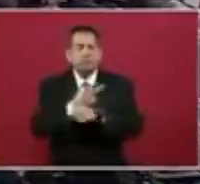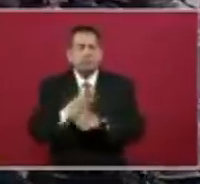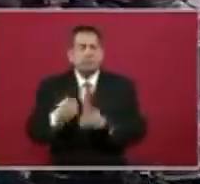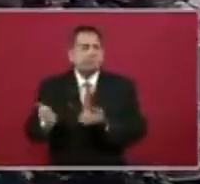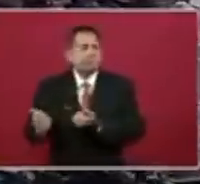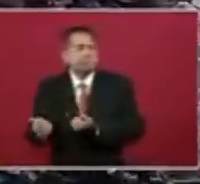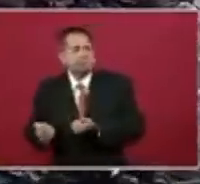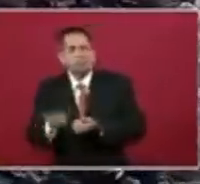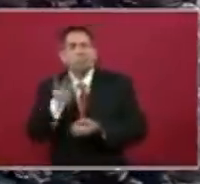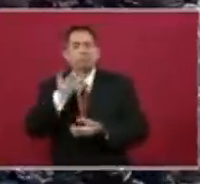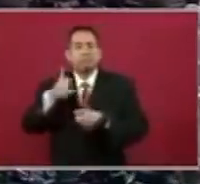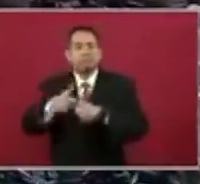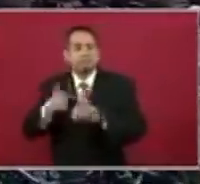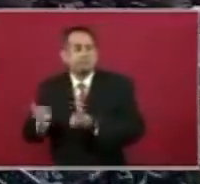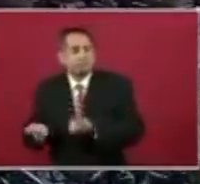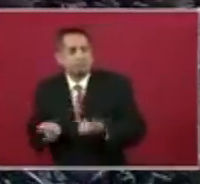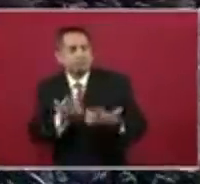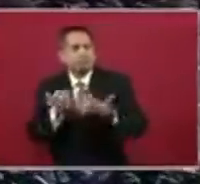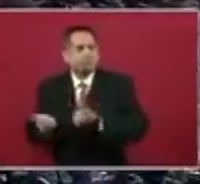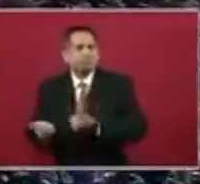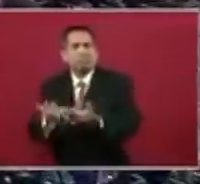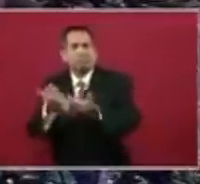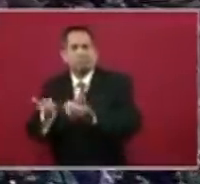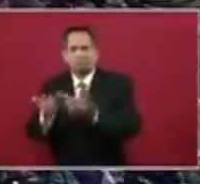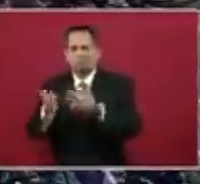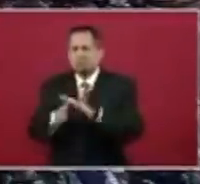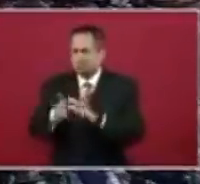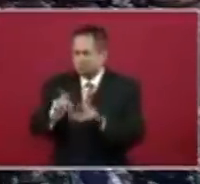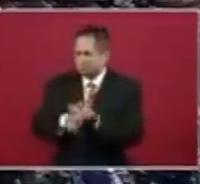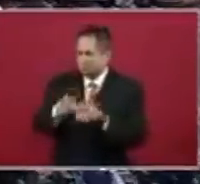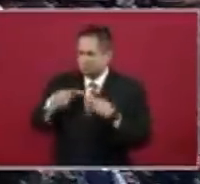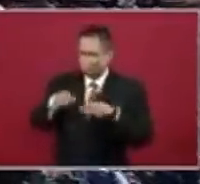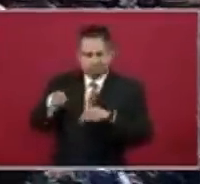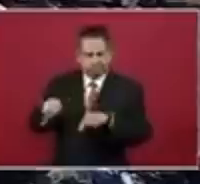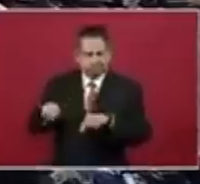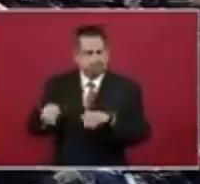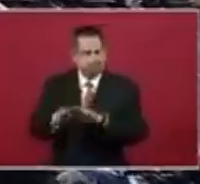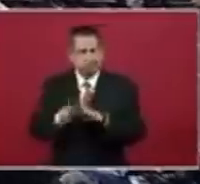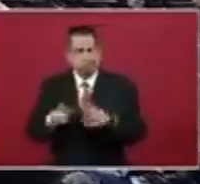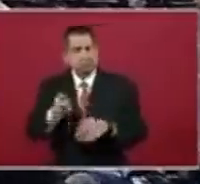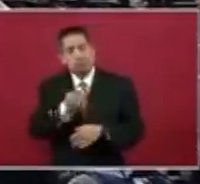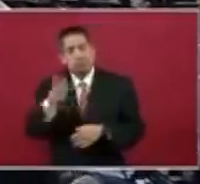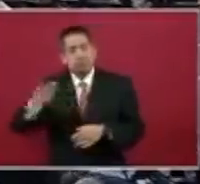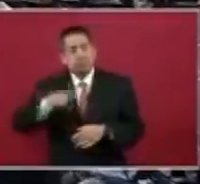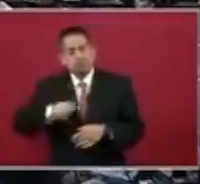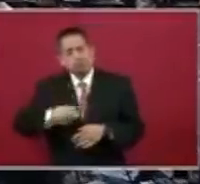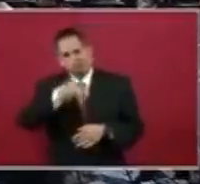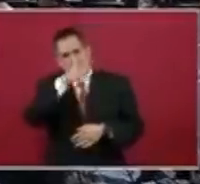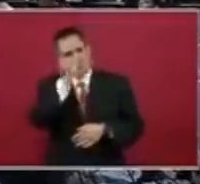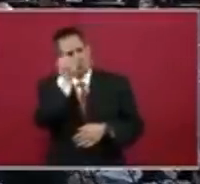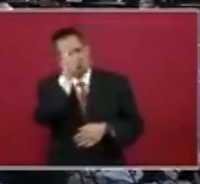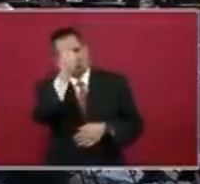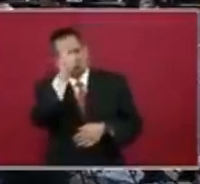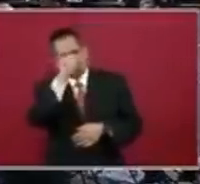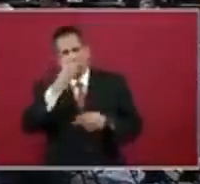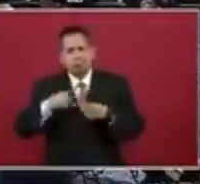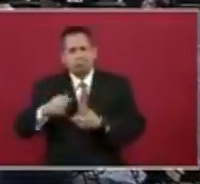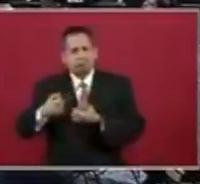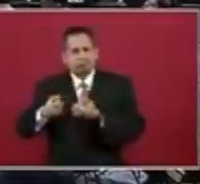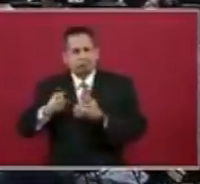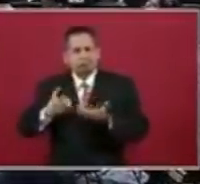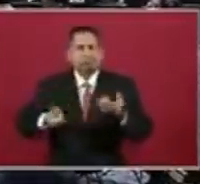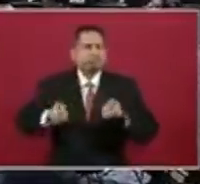de combustibles? Se ha referido que incluso pudimos observar protestas concretas de estos transportistas